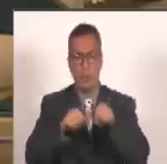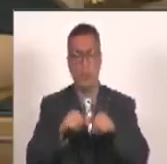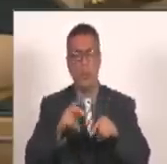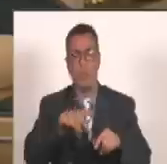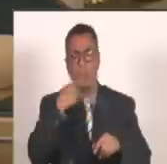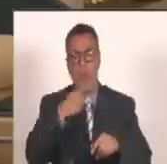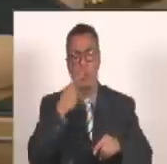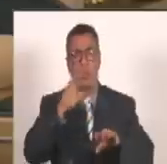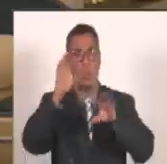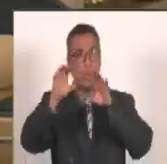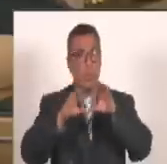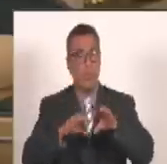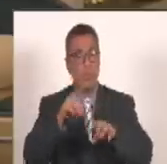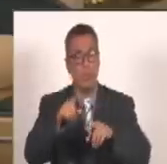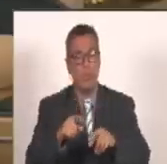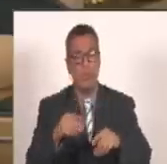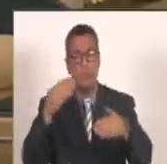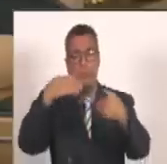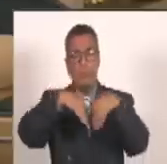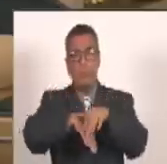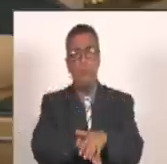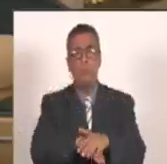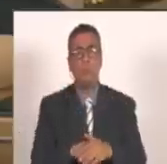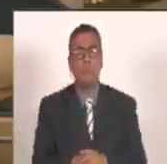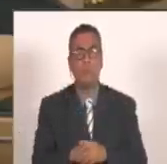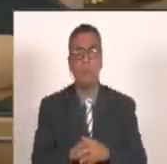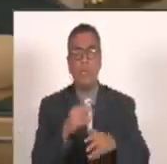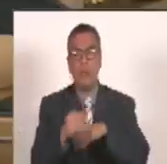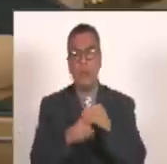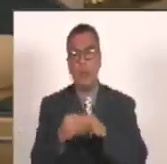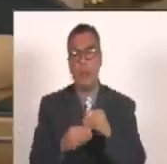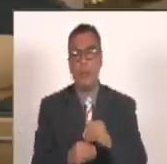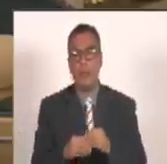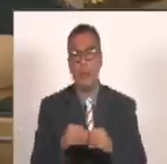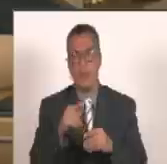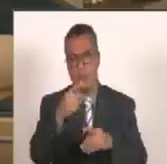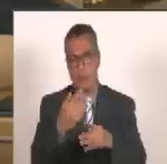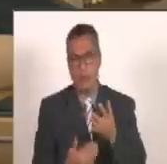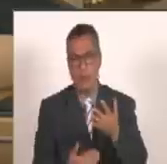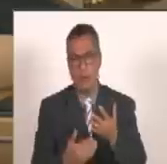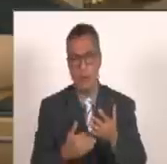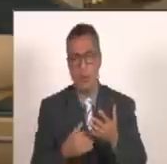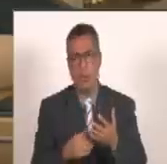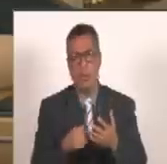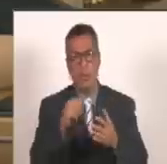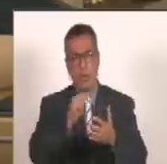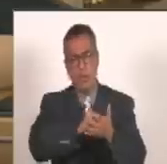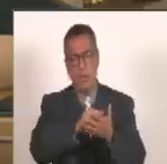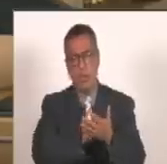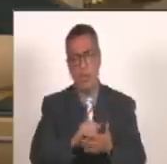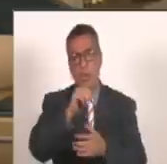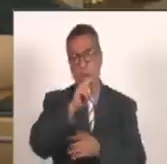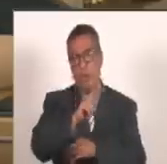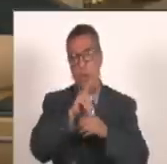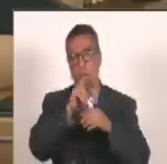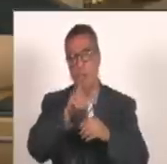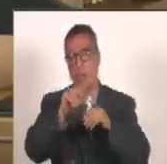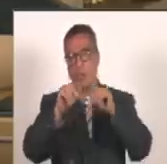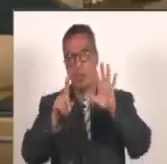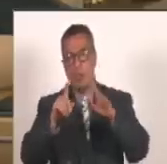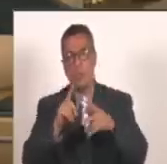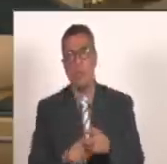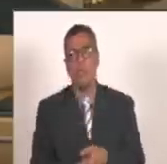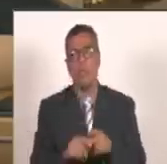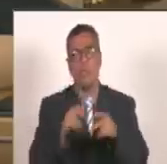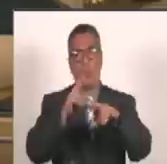Política Exterior, Soberanía e Integración, mediante los cuales, de conformidad con lo previsto en los artículos